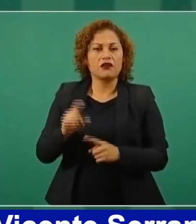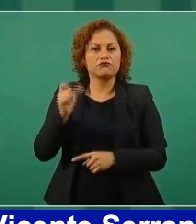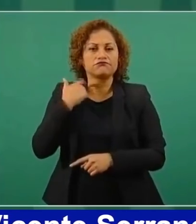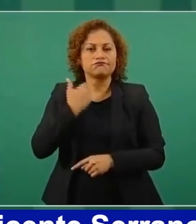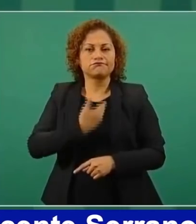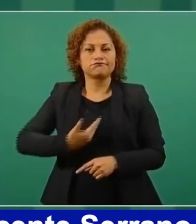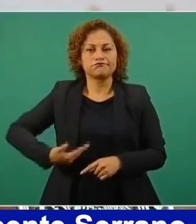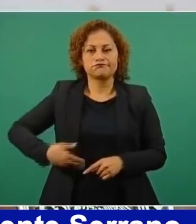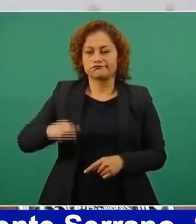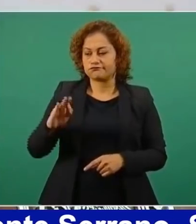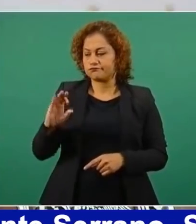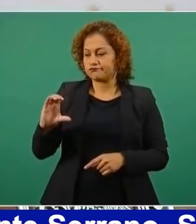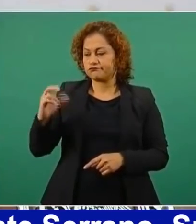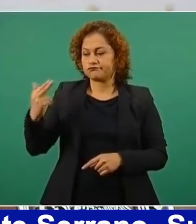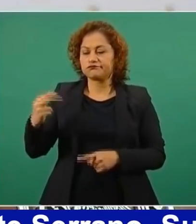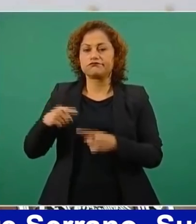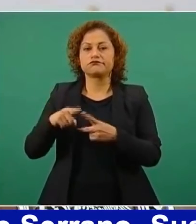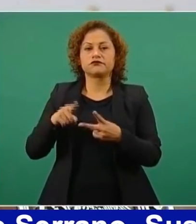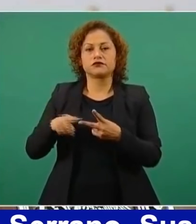García Luna.